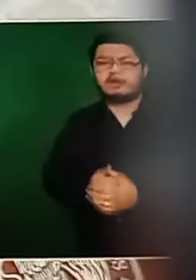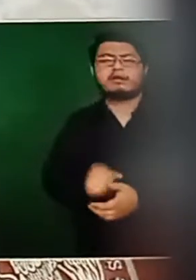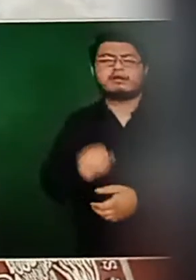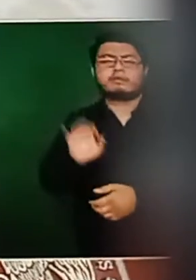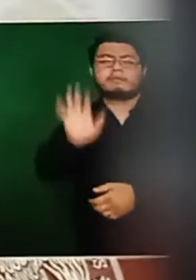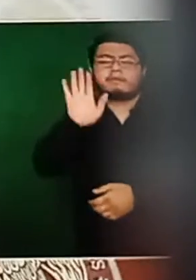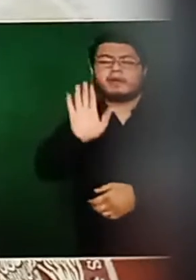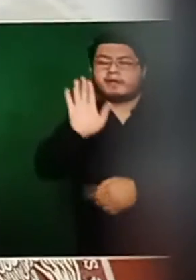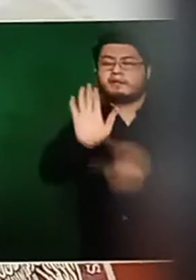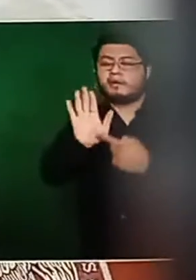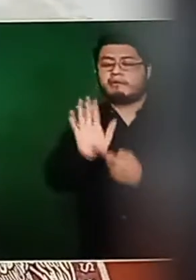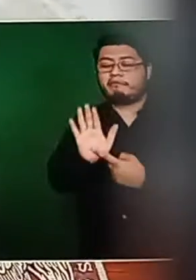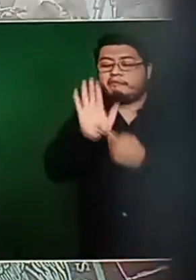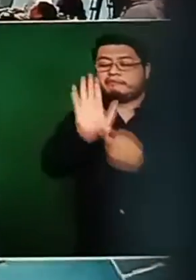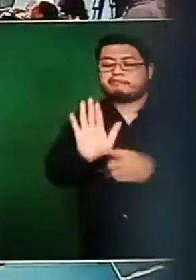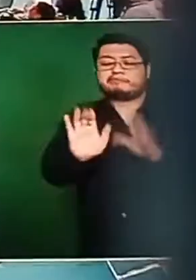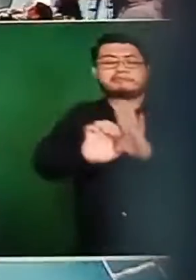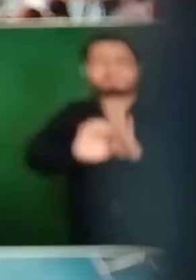político